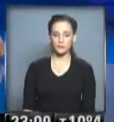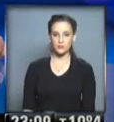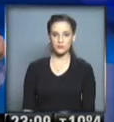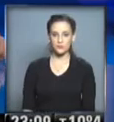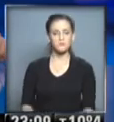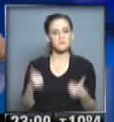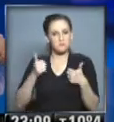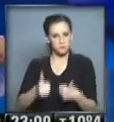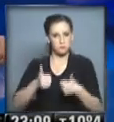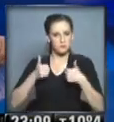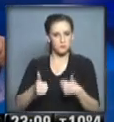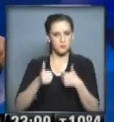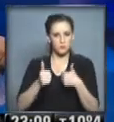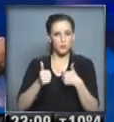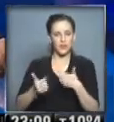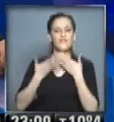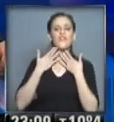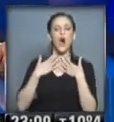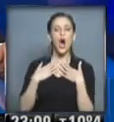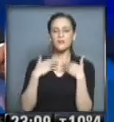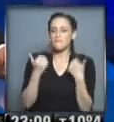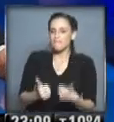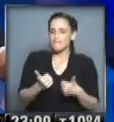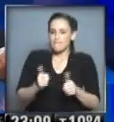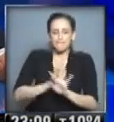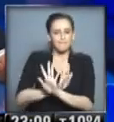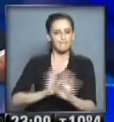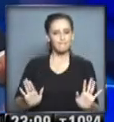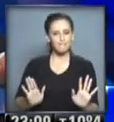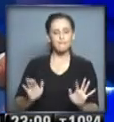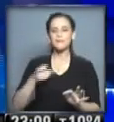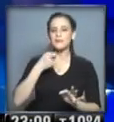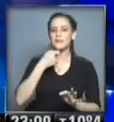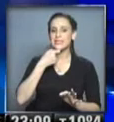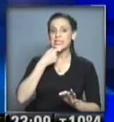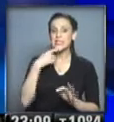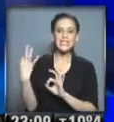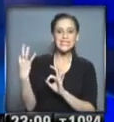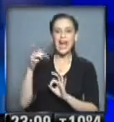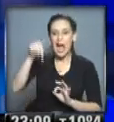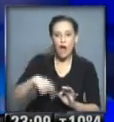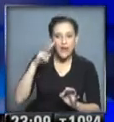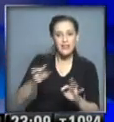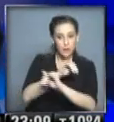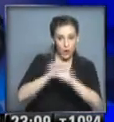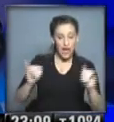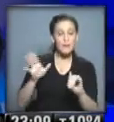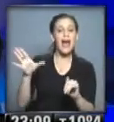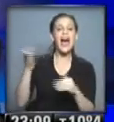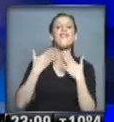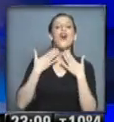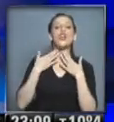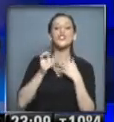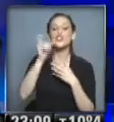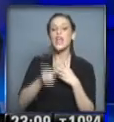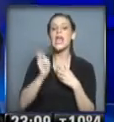qué maravilla tener esa voz en este programa si usted vino ahora se está sumando quién escucha félix taylor